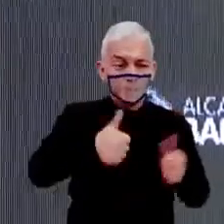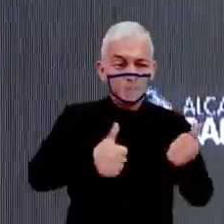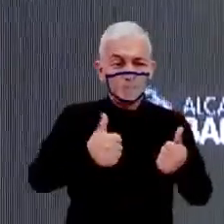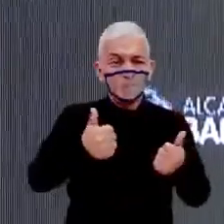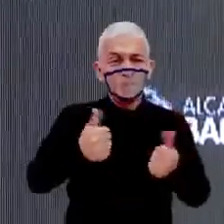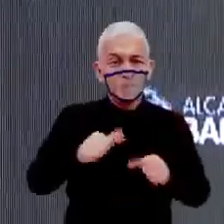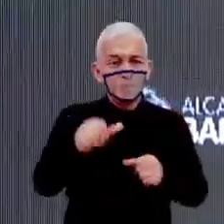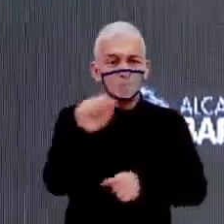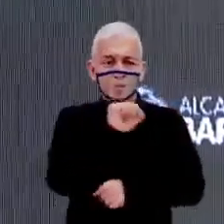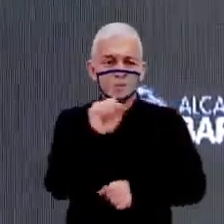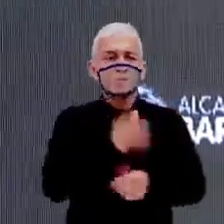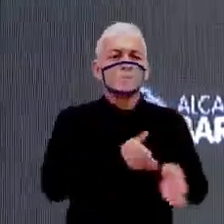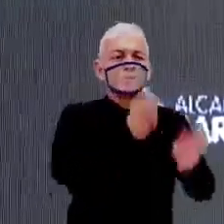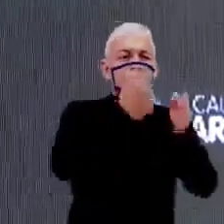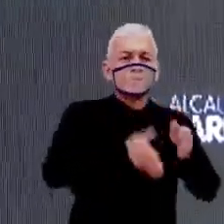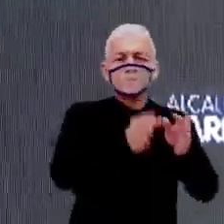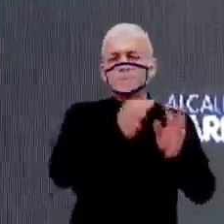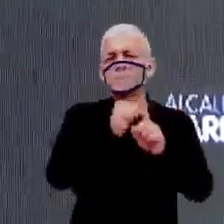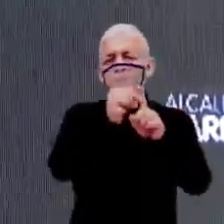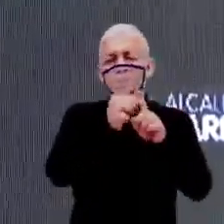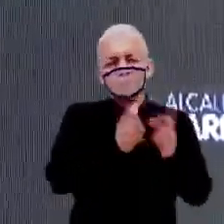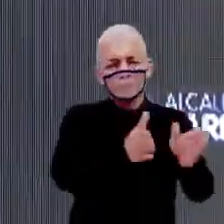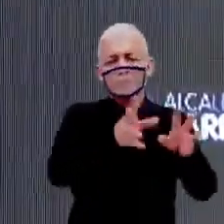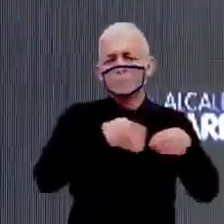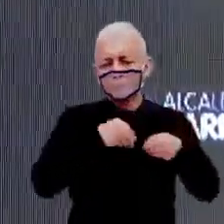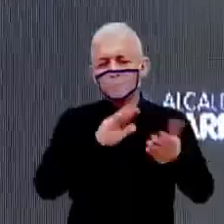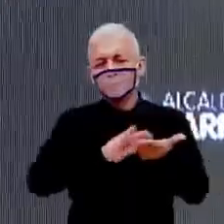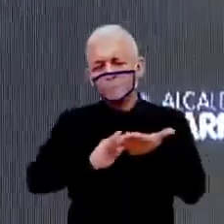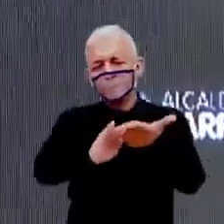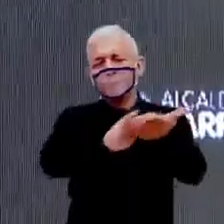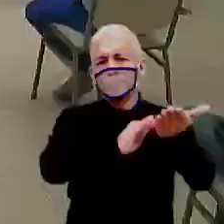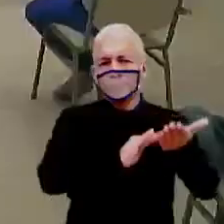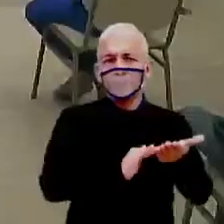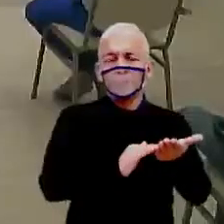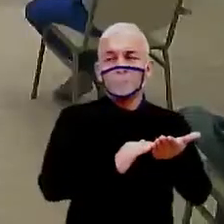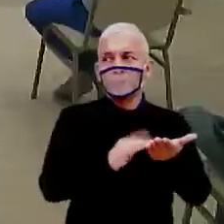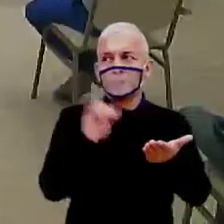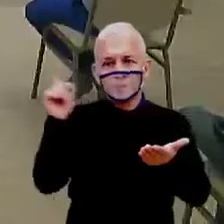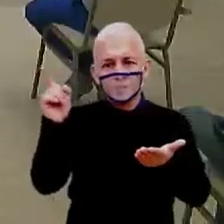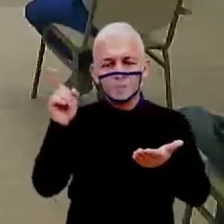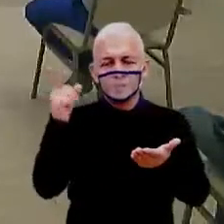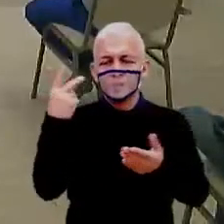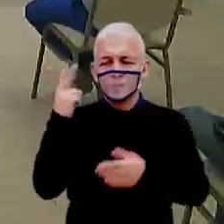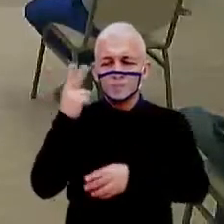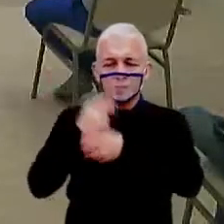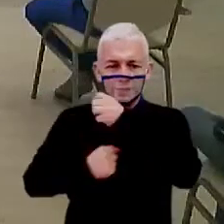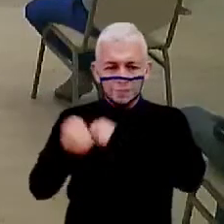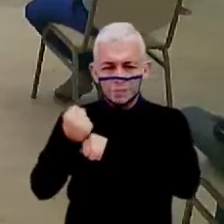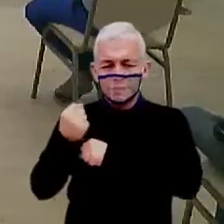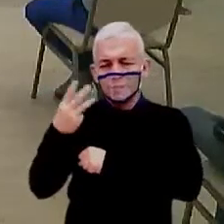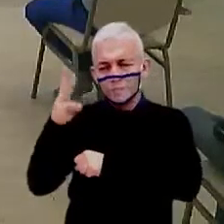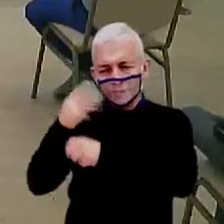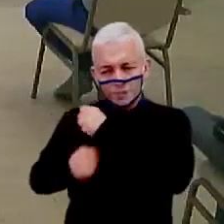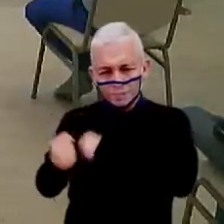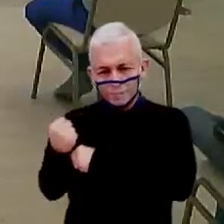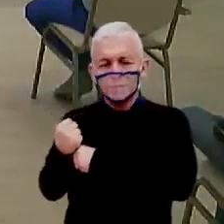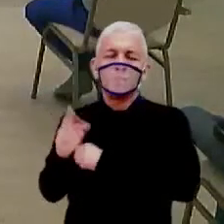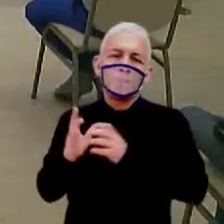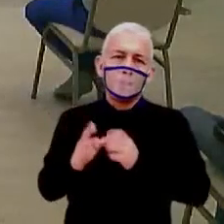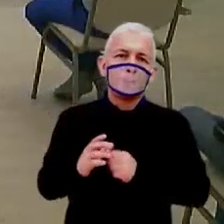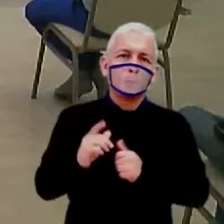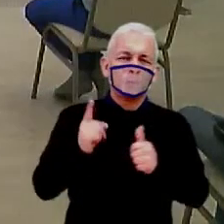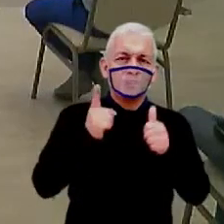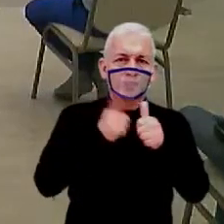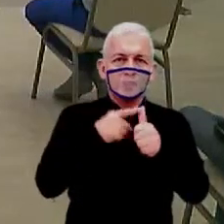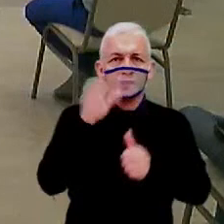tránsito. Simplemente que estuviera en aceptables condiciones. Pero hace 12 años, 13 ya,